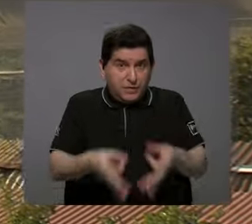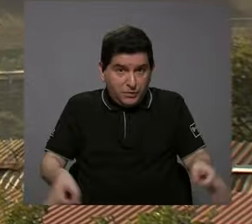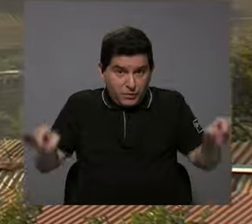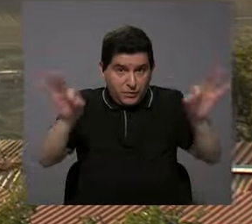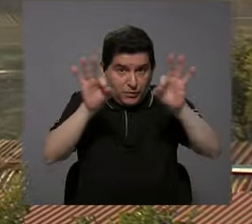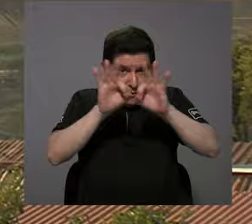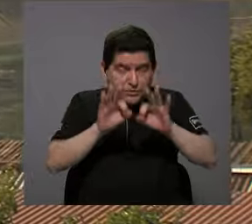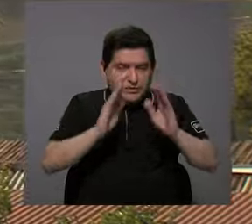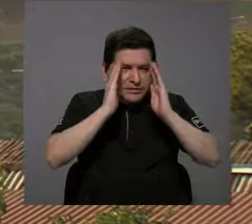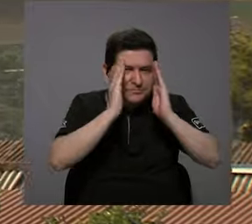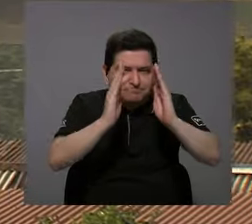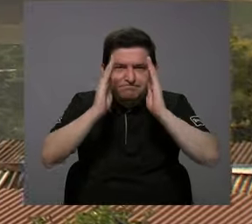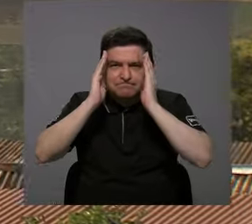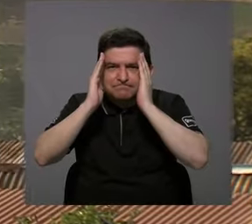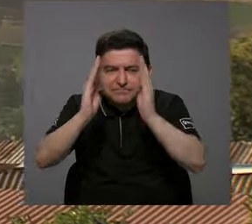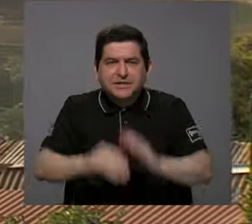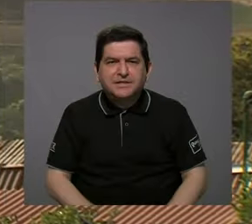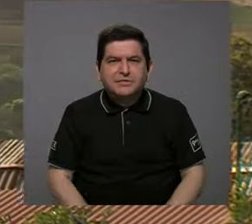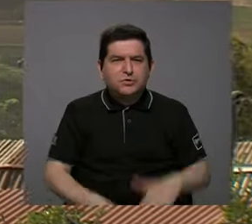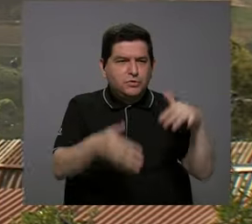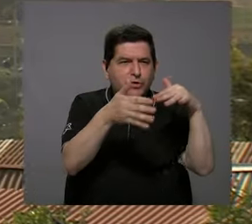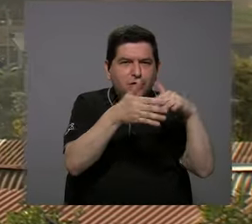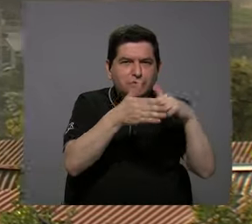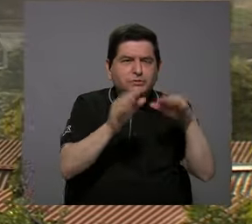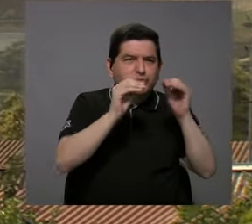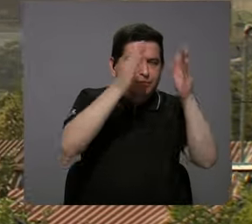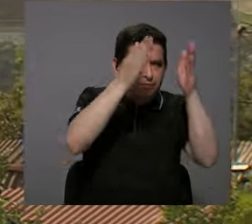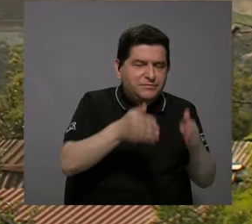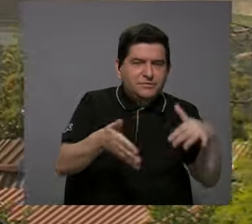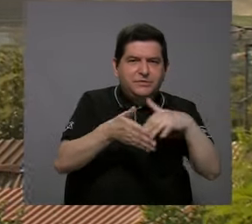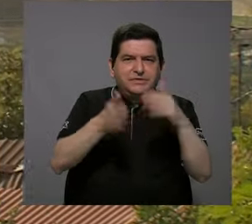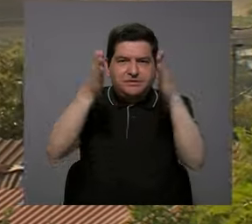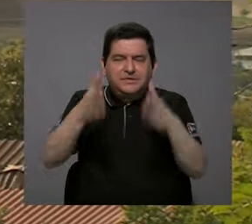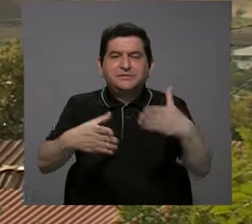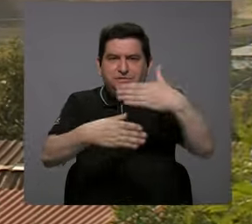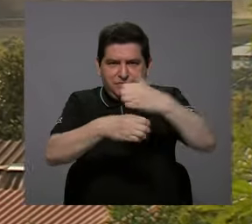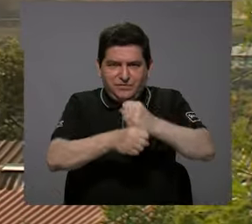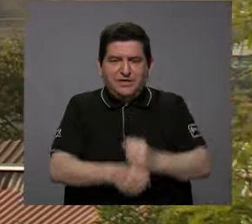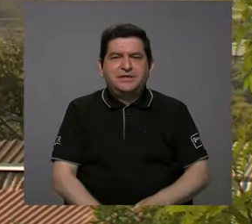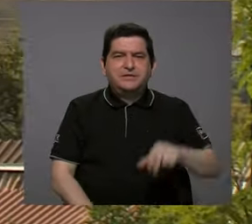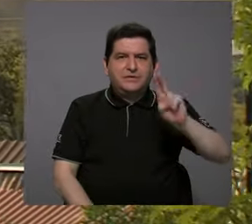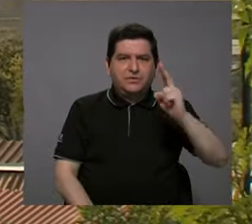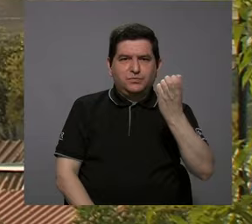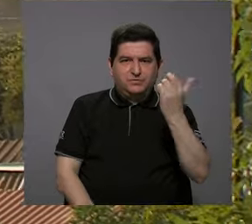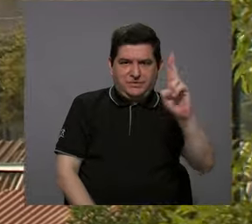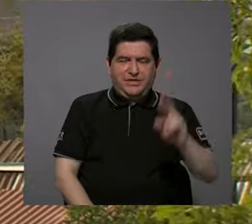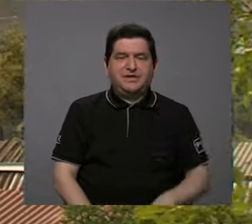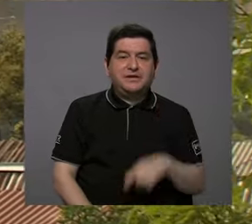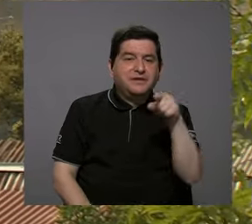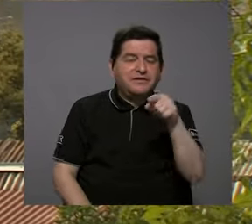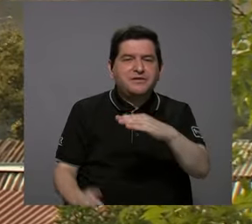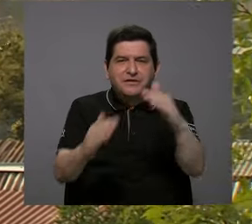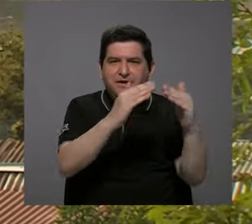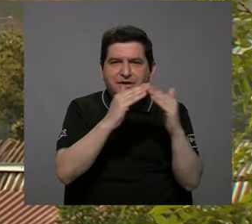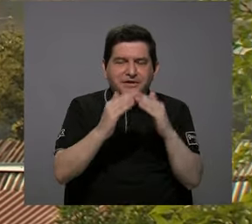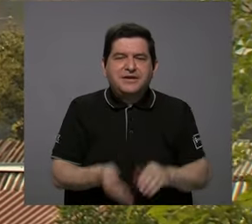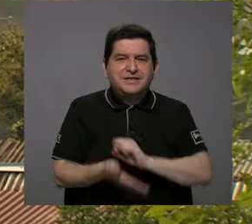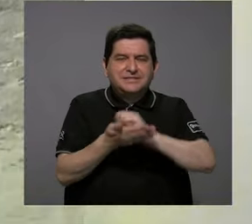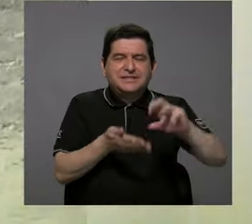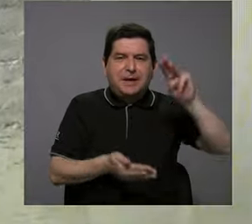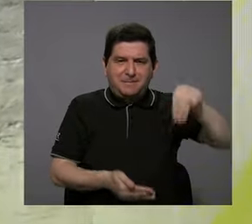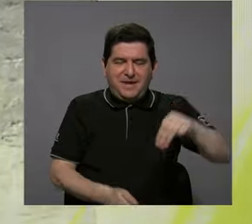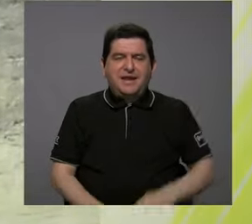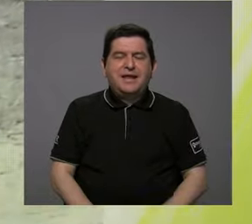importa le ha dado seguimiento a los estudios de docentes y estudiantes de la ucr en las comunidades de San